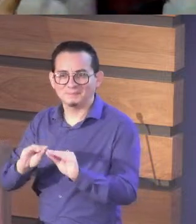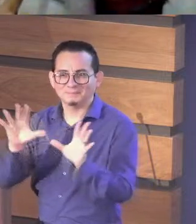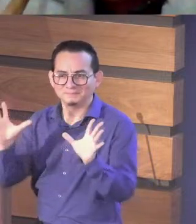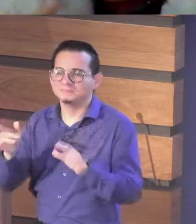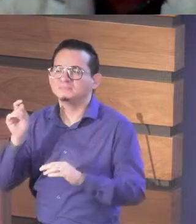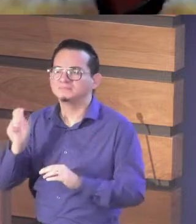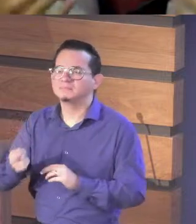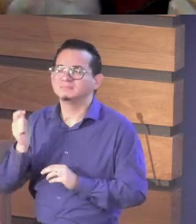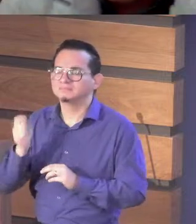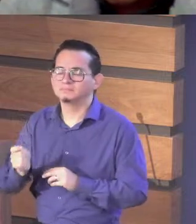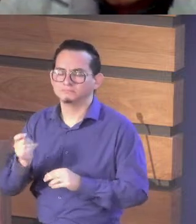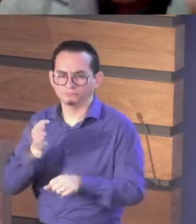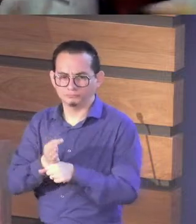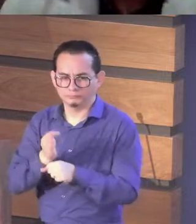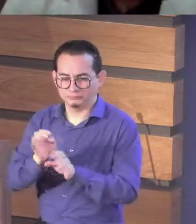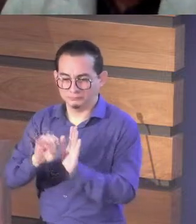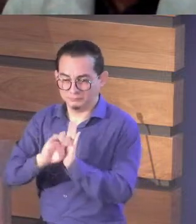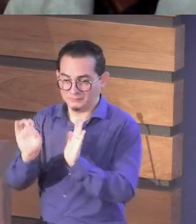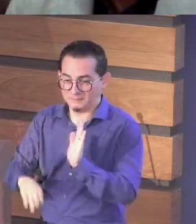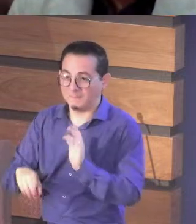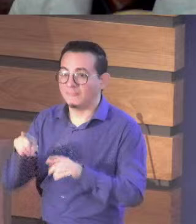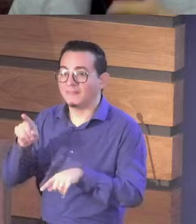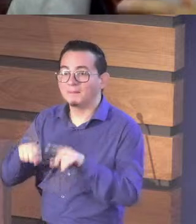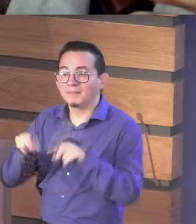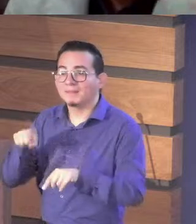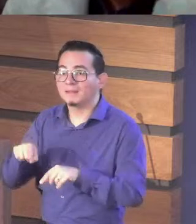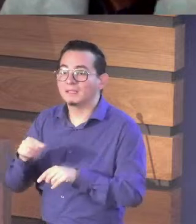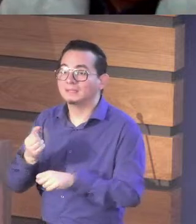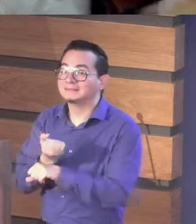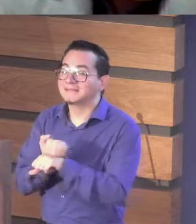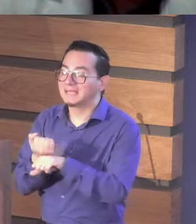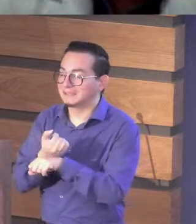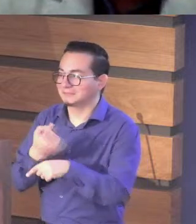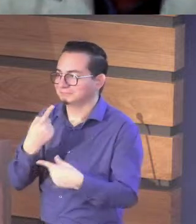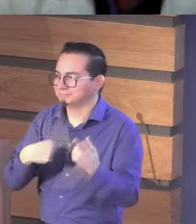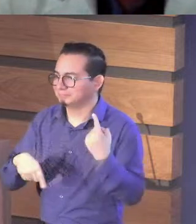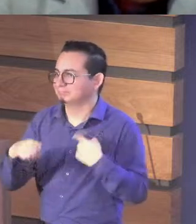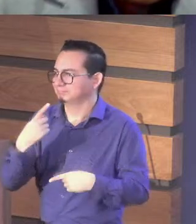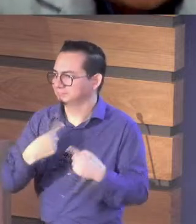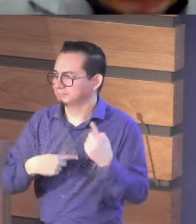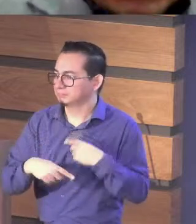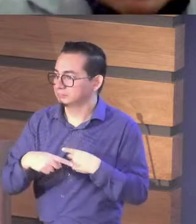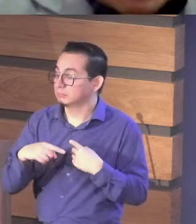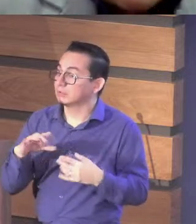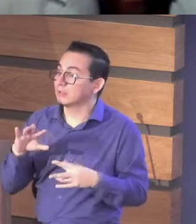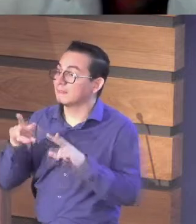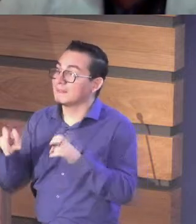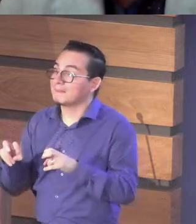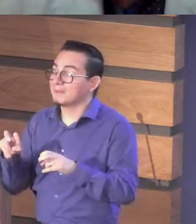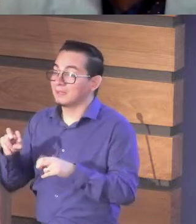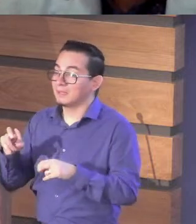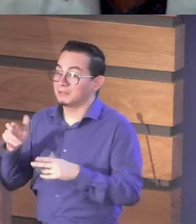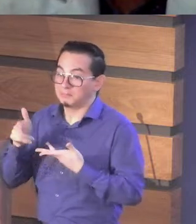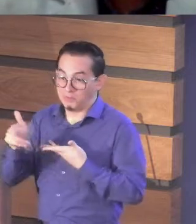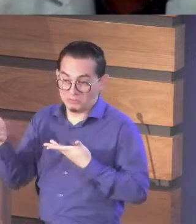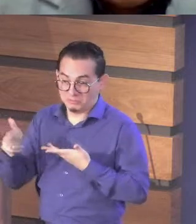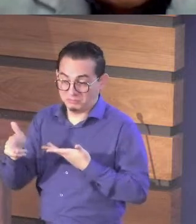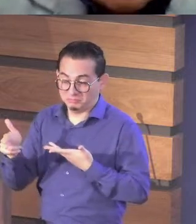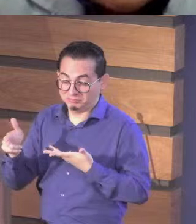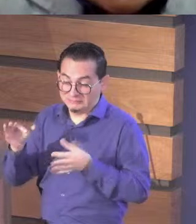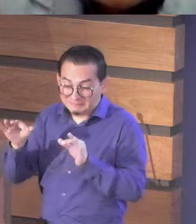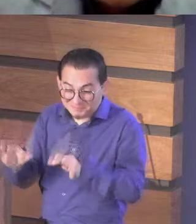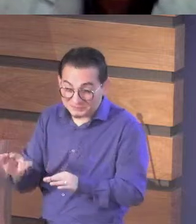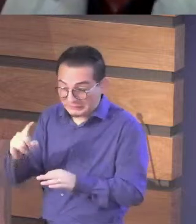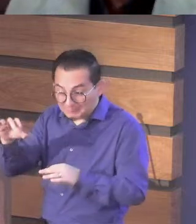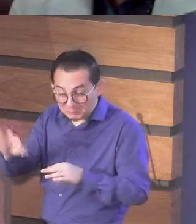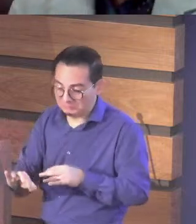alteraciones en la tensión arterial o presión arterial en personas que ya tienen hipoacusia. No se conoce a ciencia cierta o todavía no hay